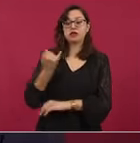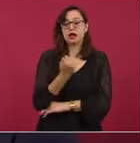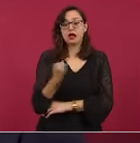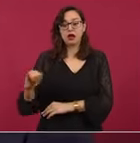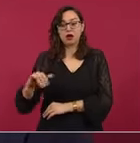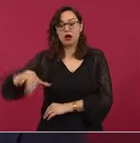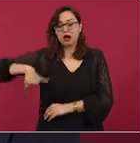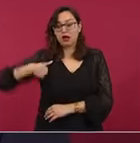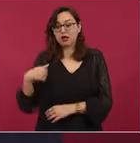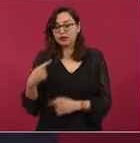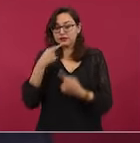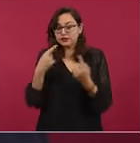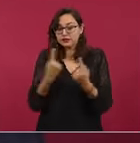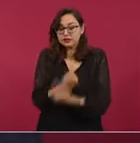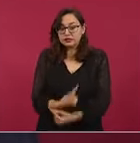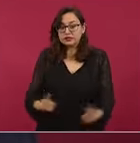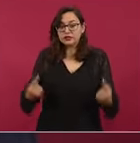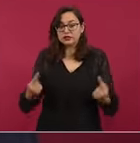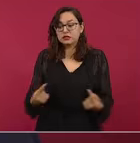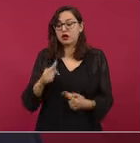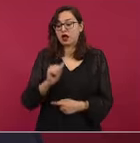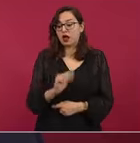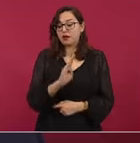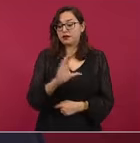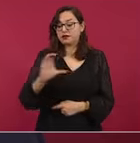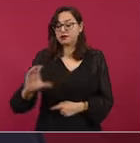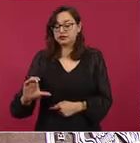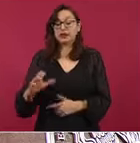cuando el gobierno de Calderón,